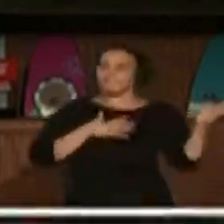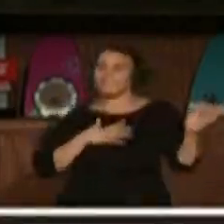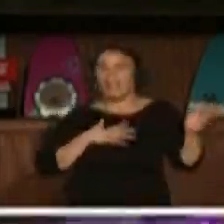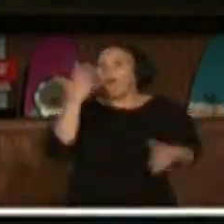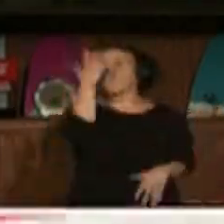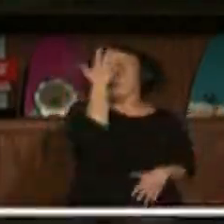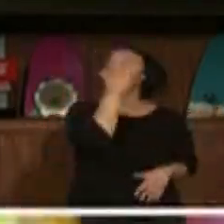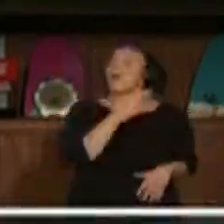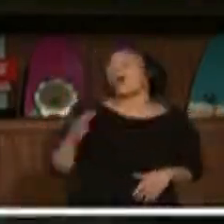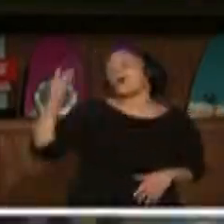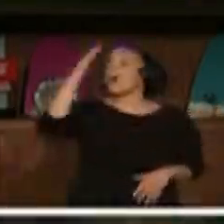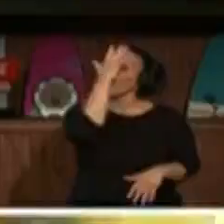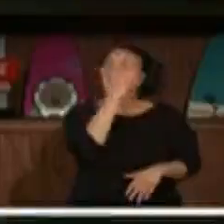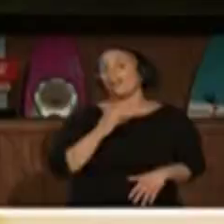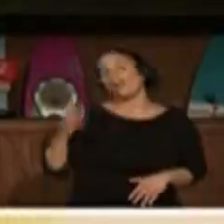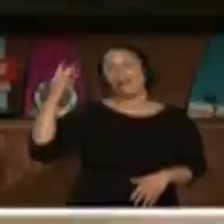Carnaval,